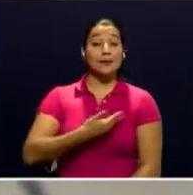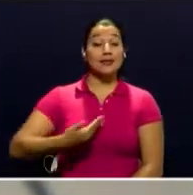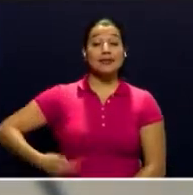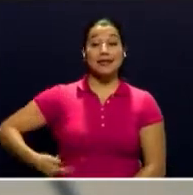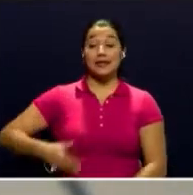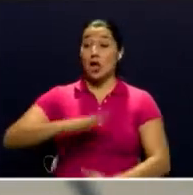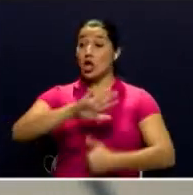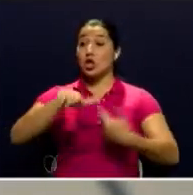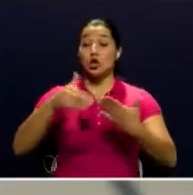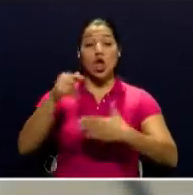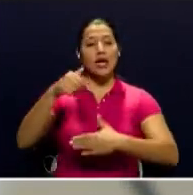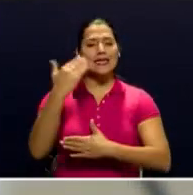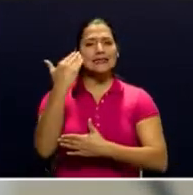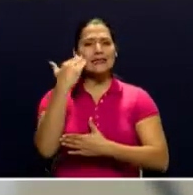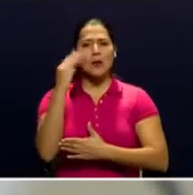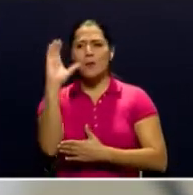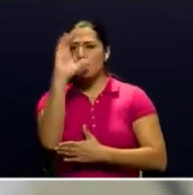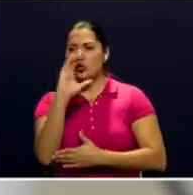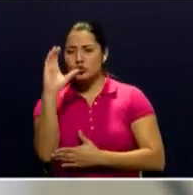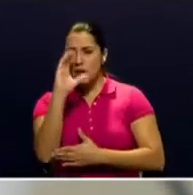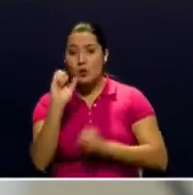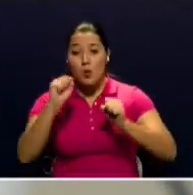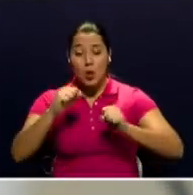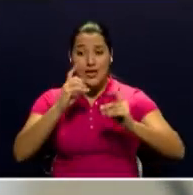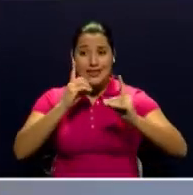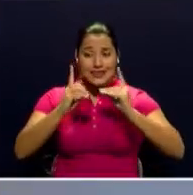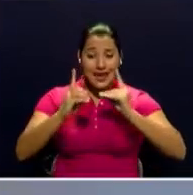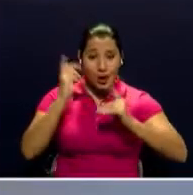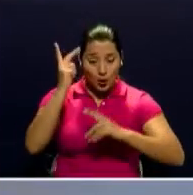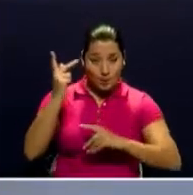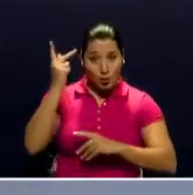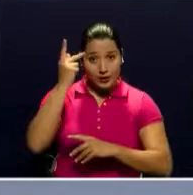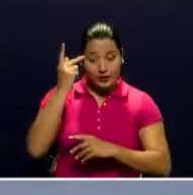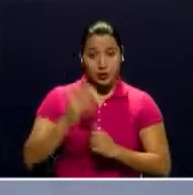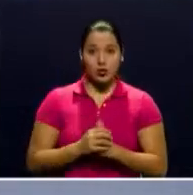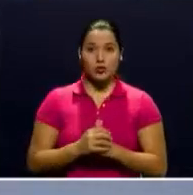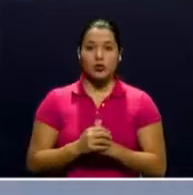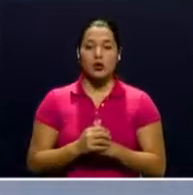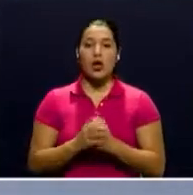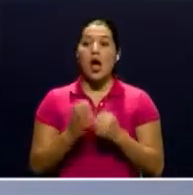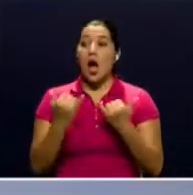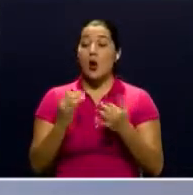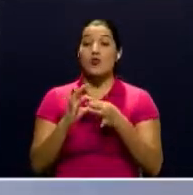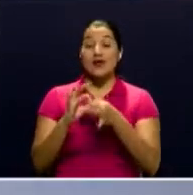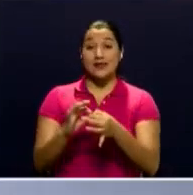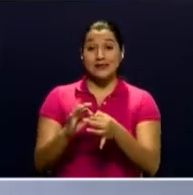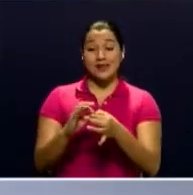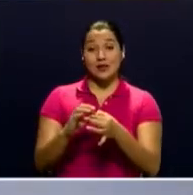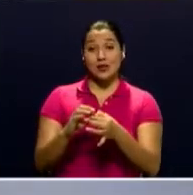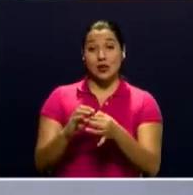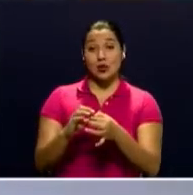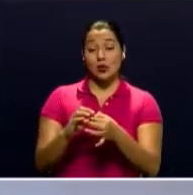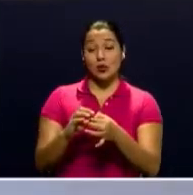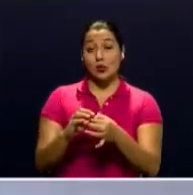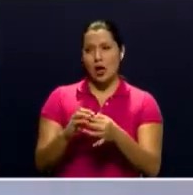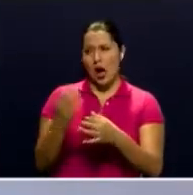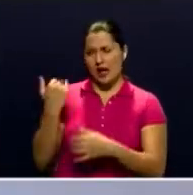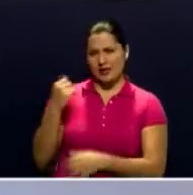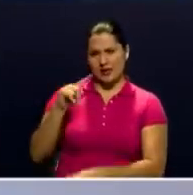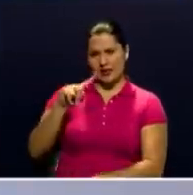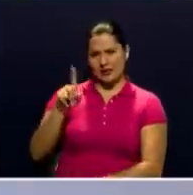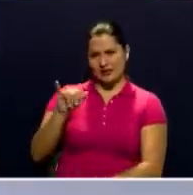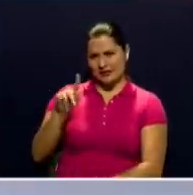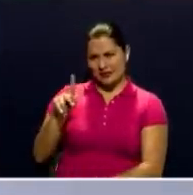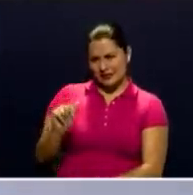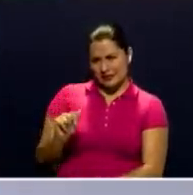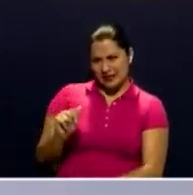acá sabemos que hemos estado buscando retomar el diálogo político y general de SICA, porque también él tenía algunas ideas que